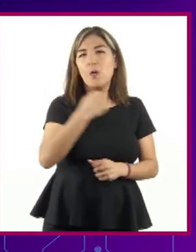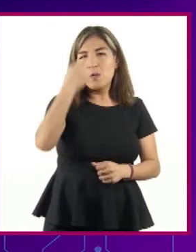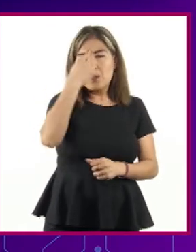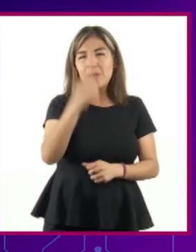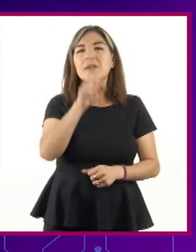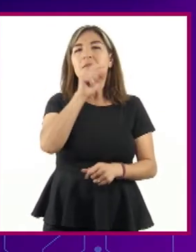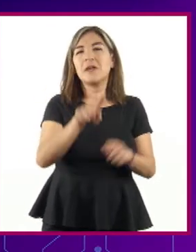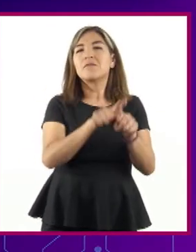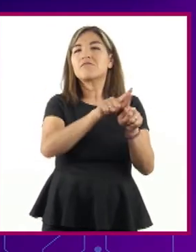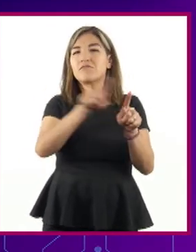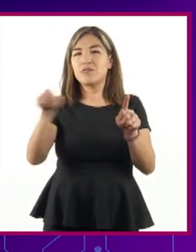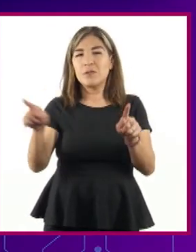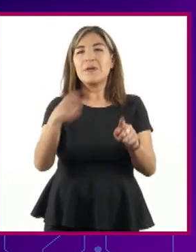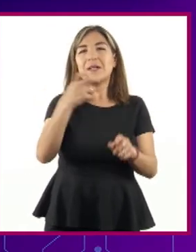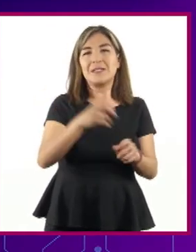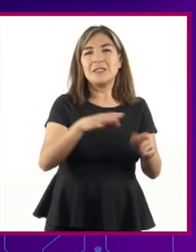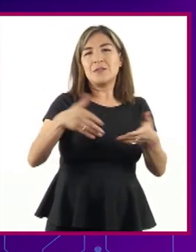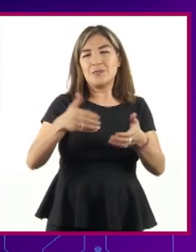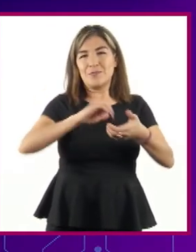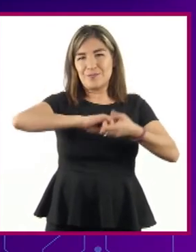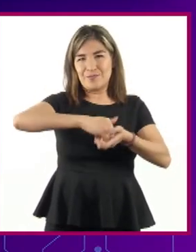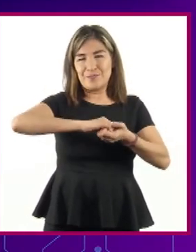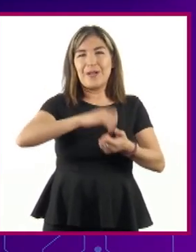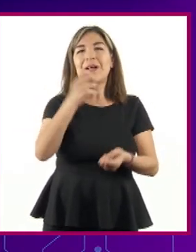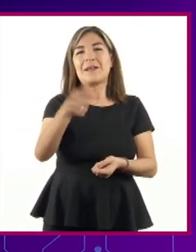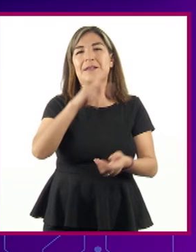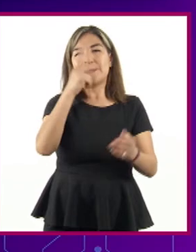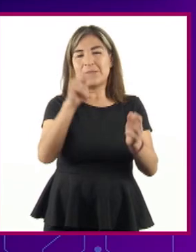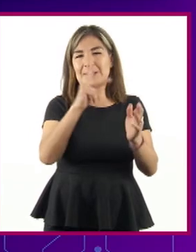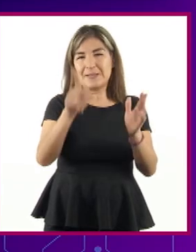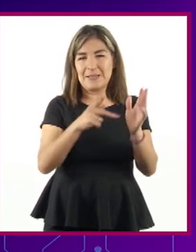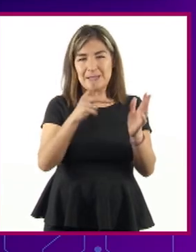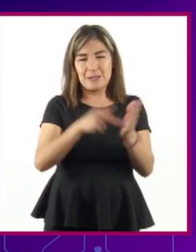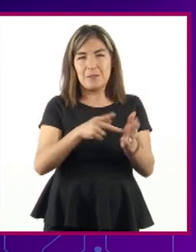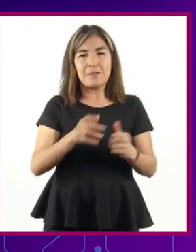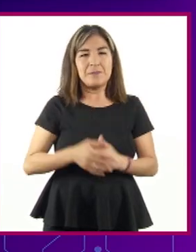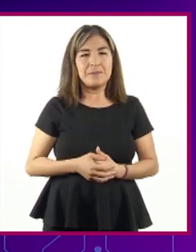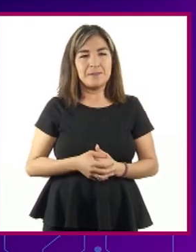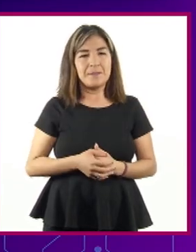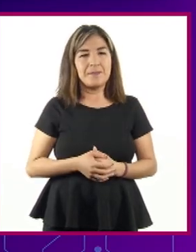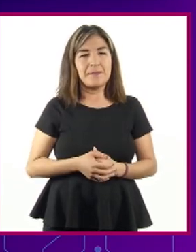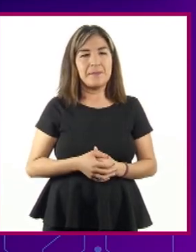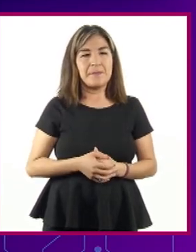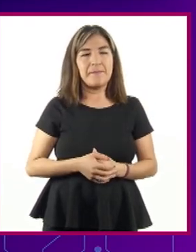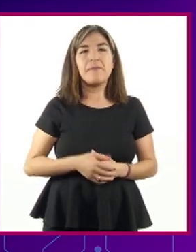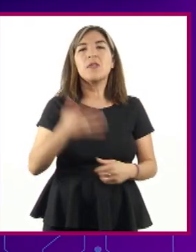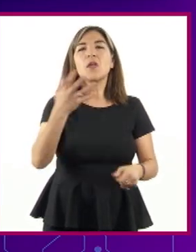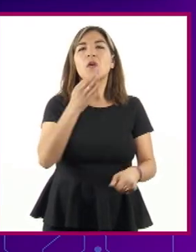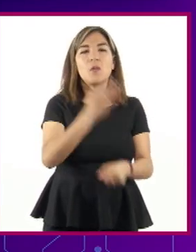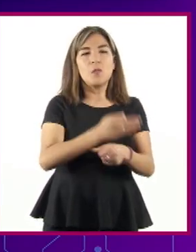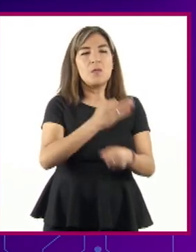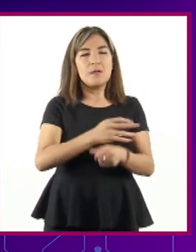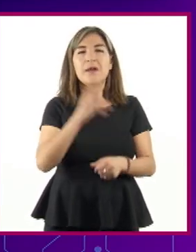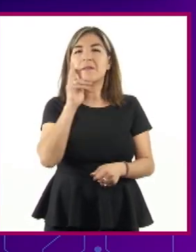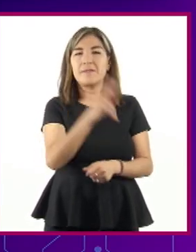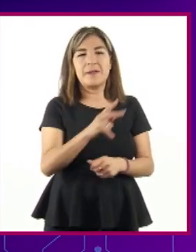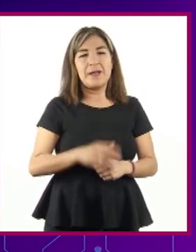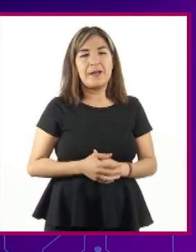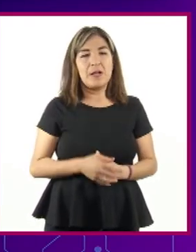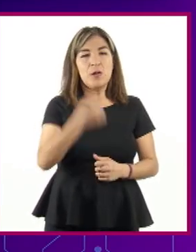la distancia recorrida por el tráiler en kilómetros. En la primera columna se ubican las fracciones de tiempo: